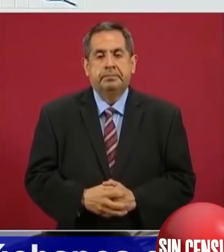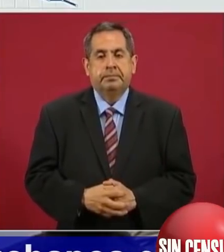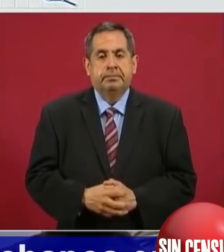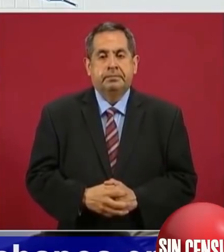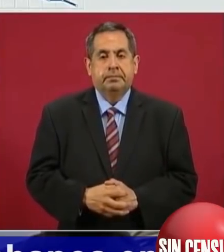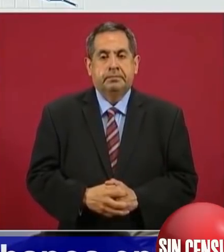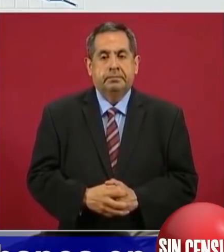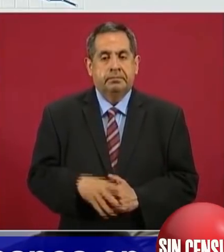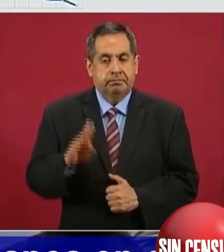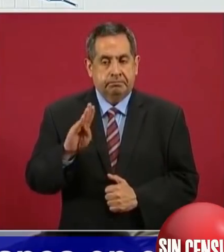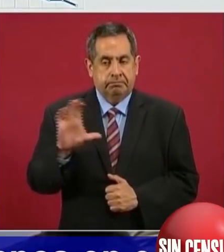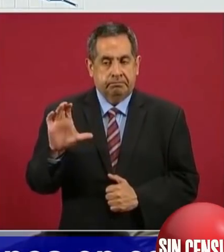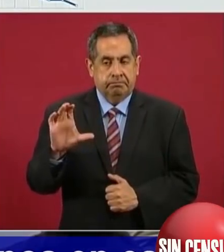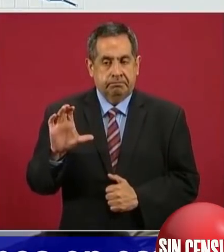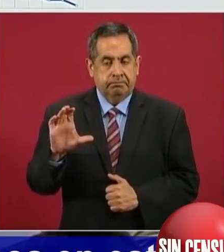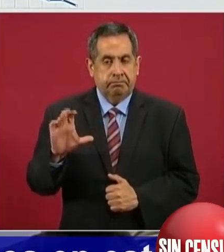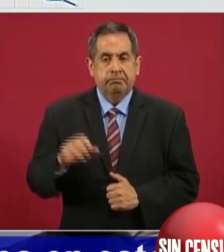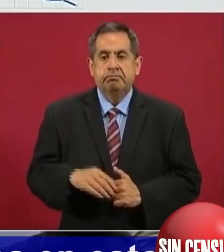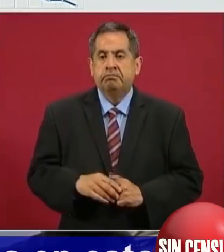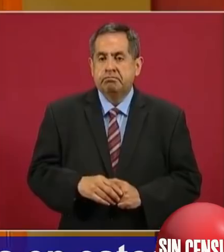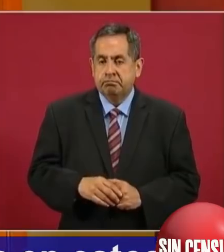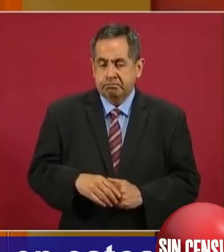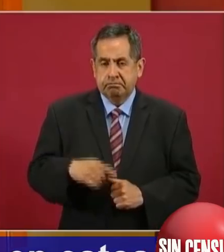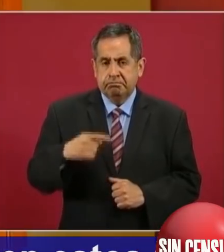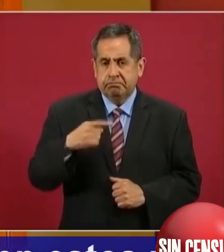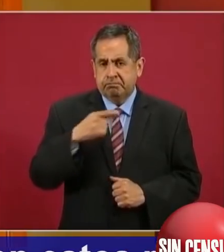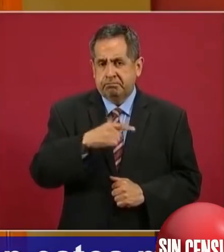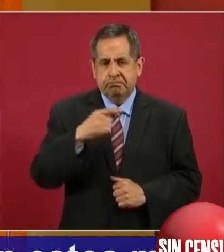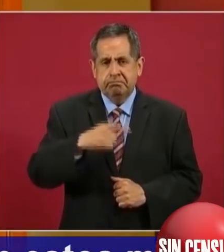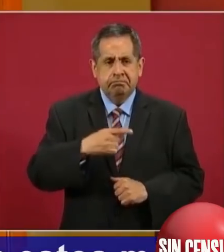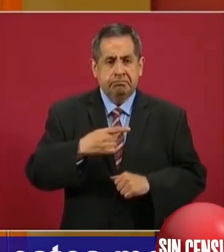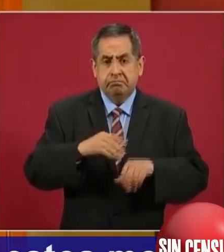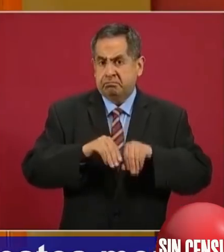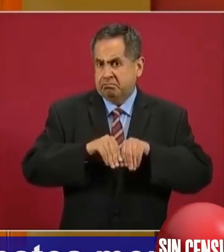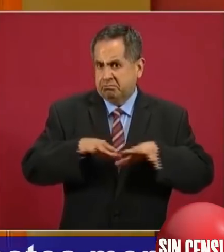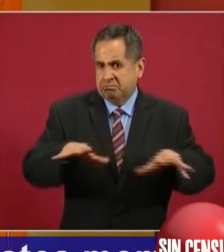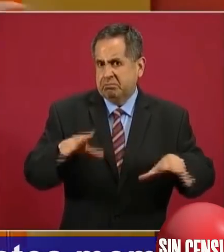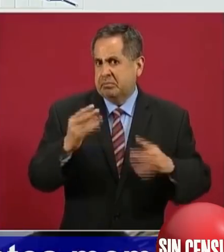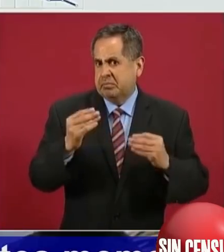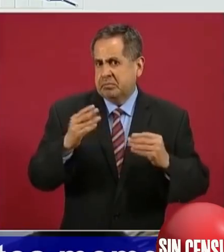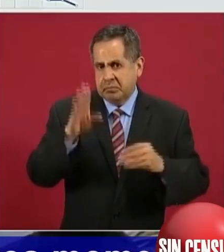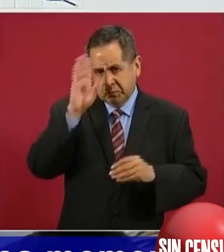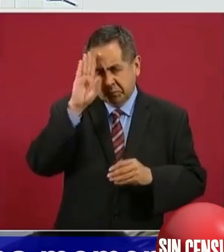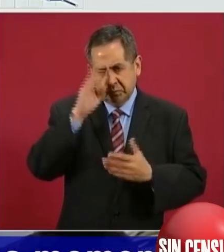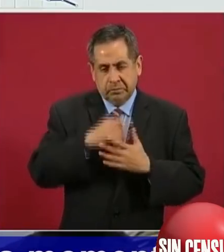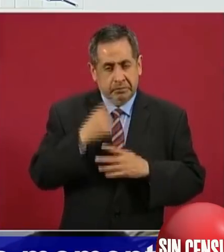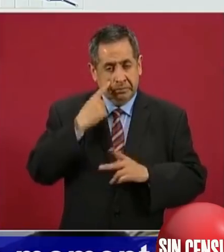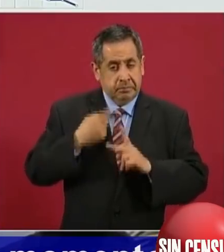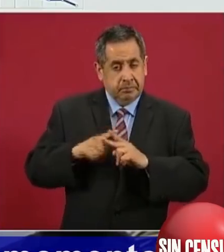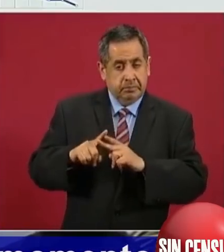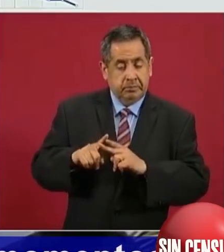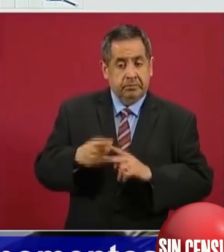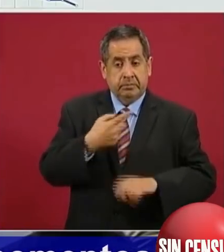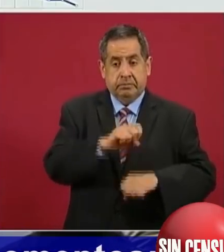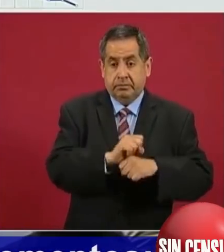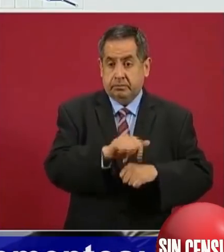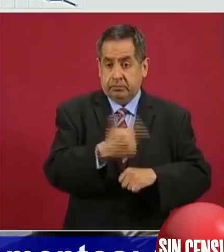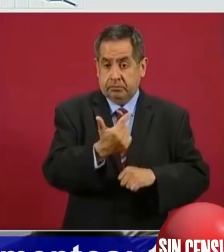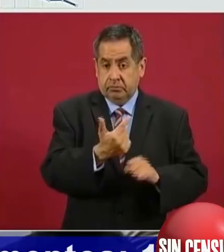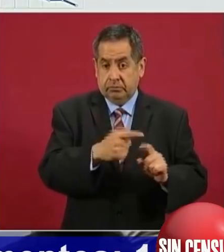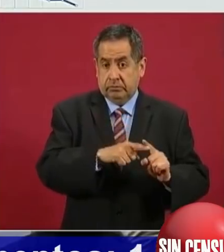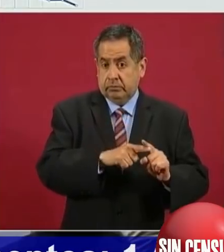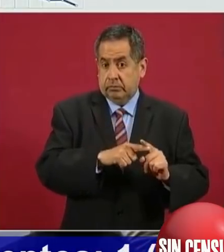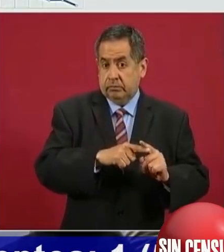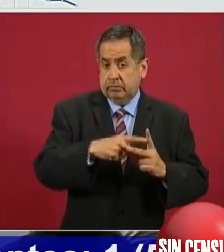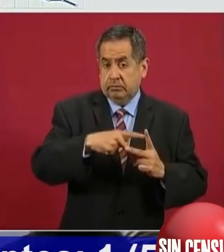Baja California. Baja California fue uno de los estados que tuvo intensidad epidémica importante. Al inicio, vean ustedes cómo desde la semana 12